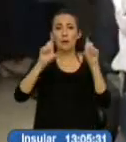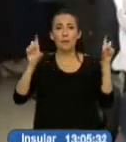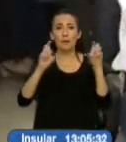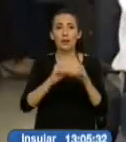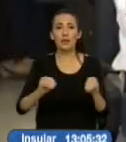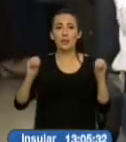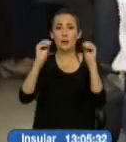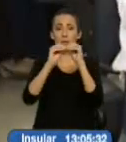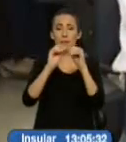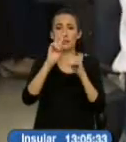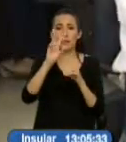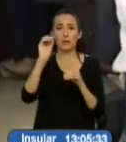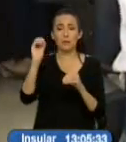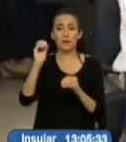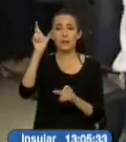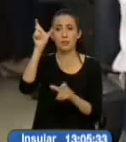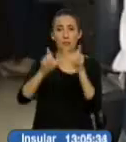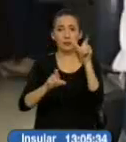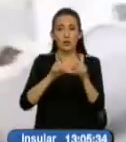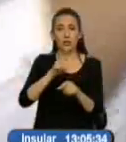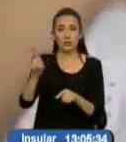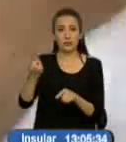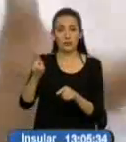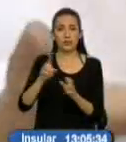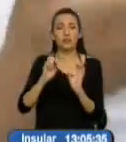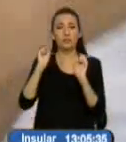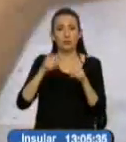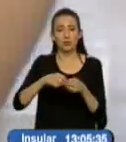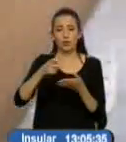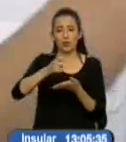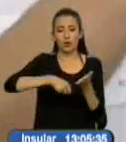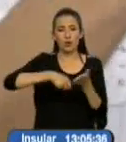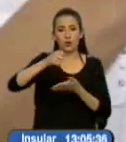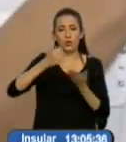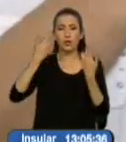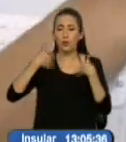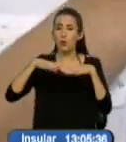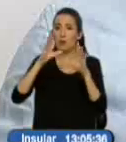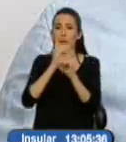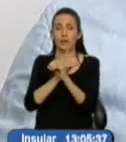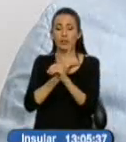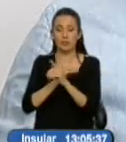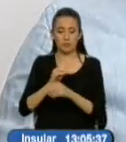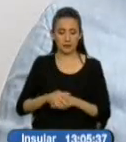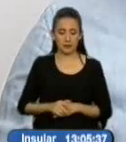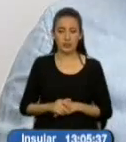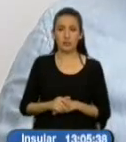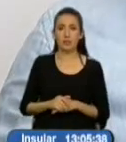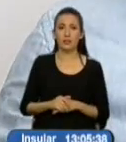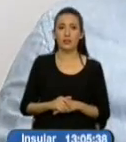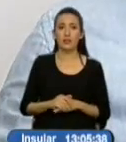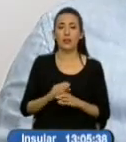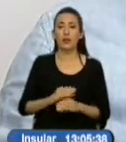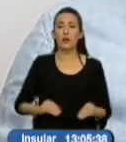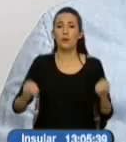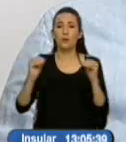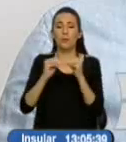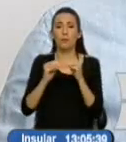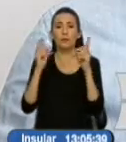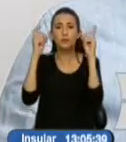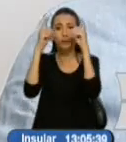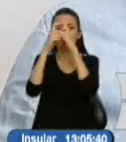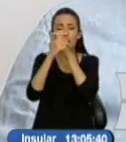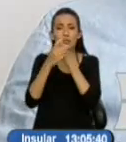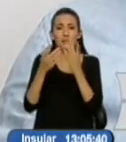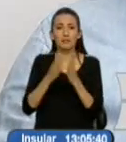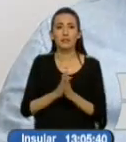20 trabajadores están obligadas a contratar a personas con algún tipo de discapacidad. Antes tenían mucho más dificultades para encontrar el